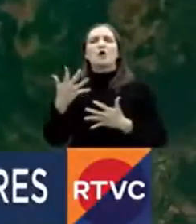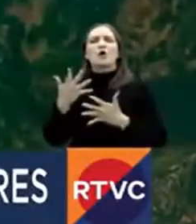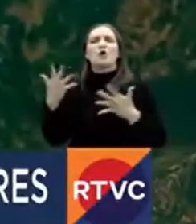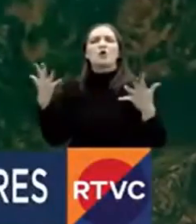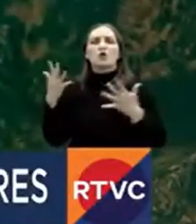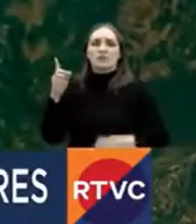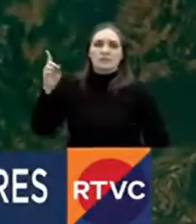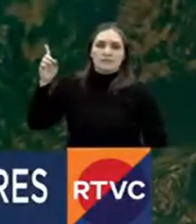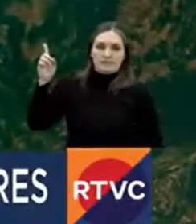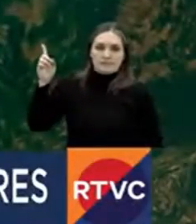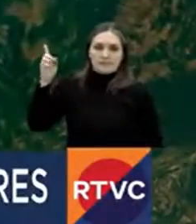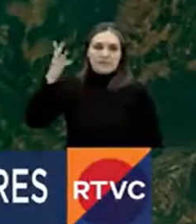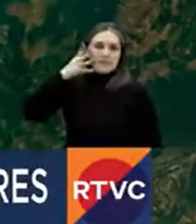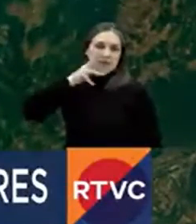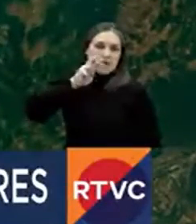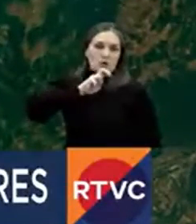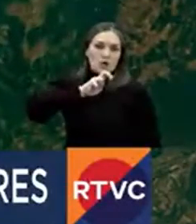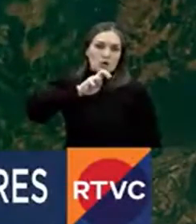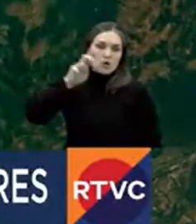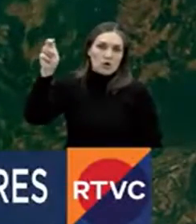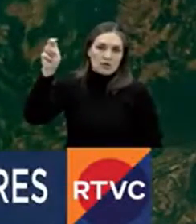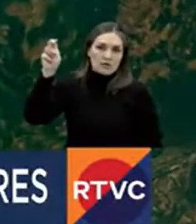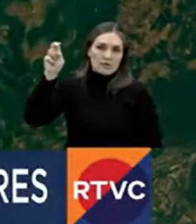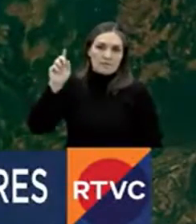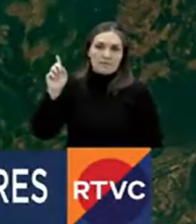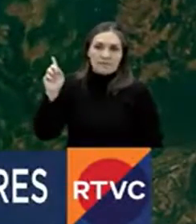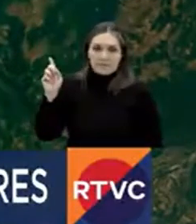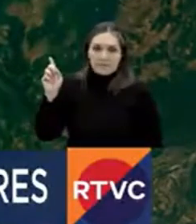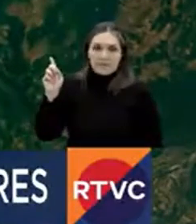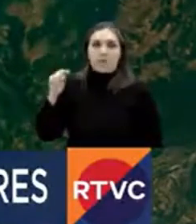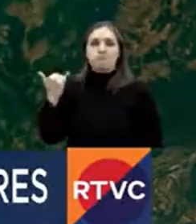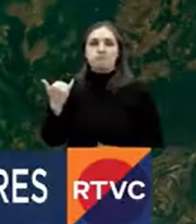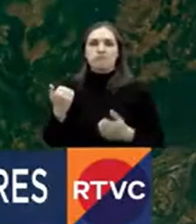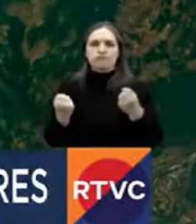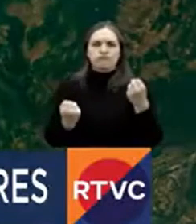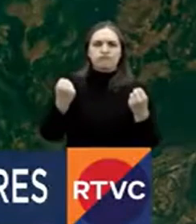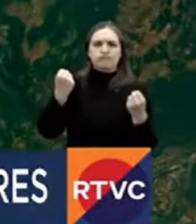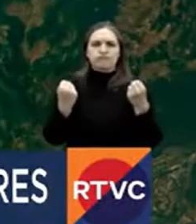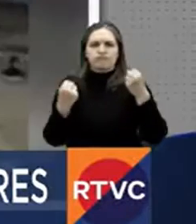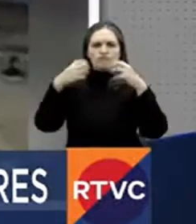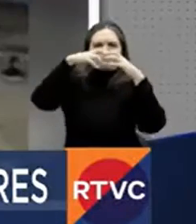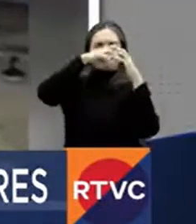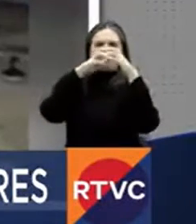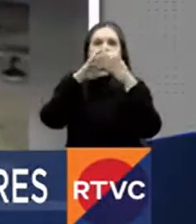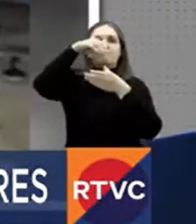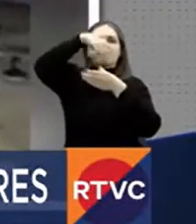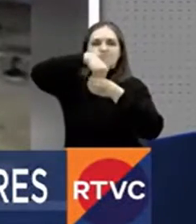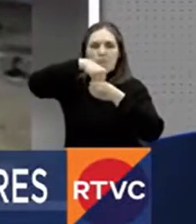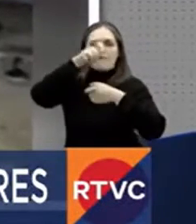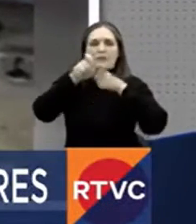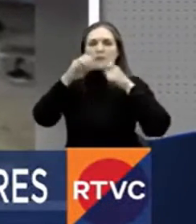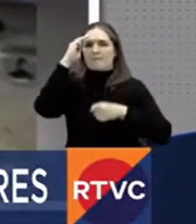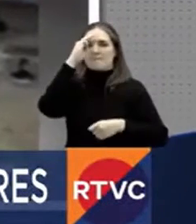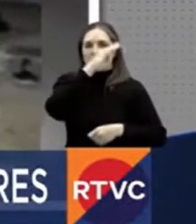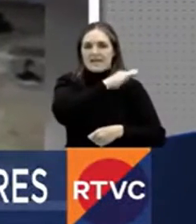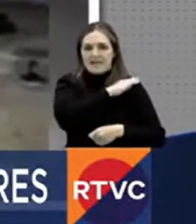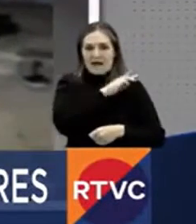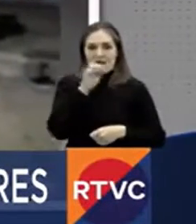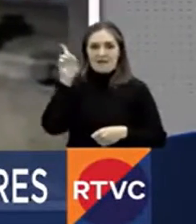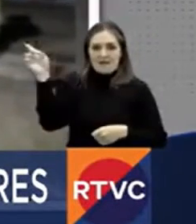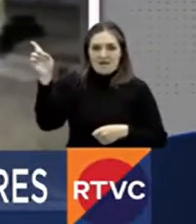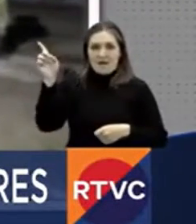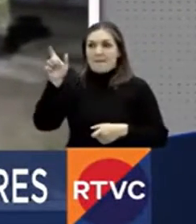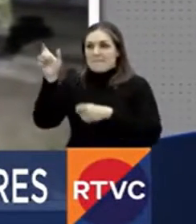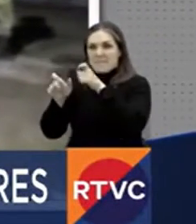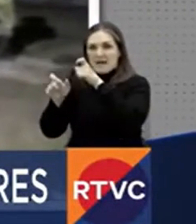Santiago Salazar en Norte de Santander, por donde se movilizaba un camión con militares, cuando encapuchados les lanzaron explosivos y los atacaron